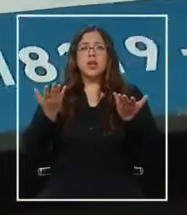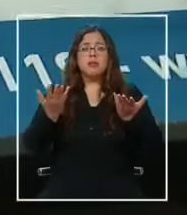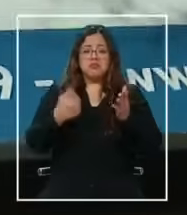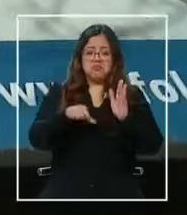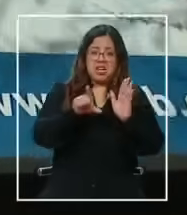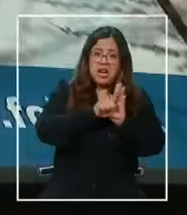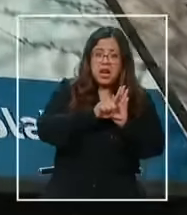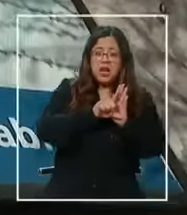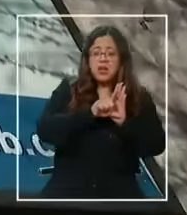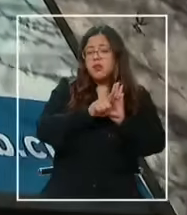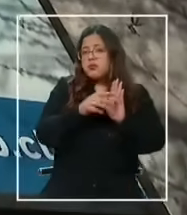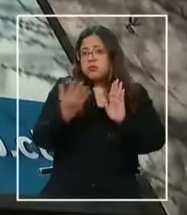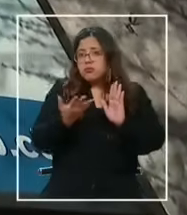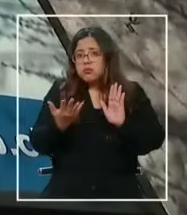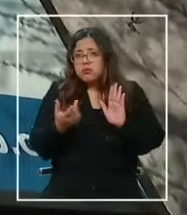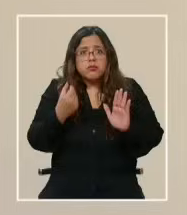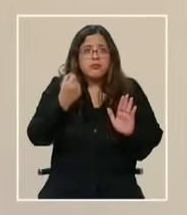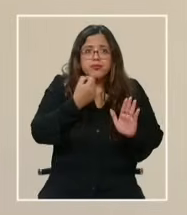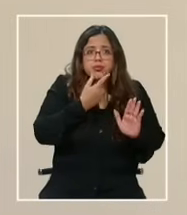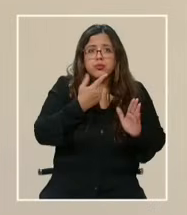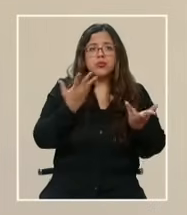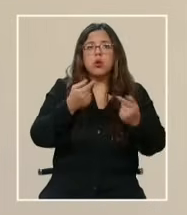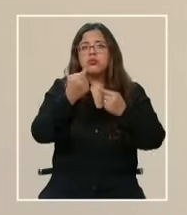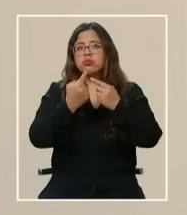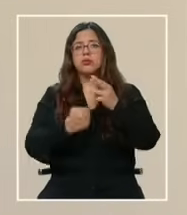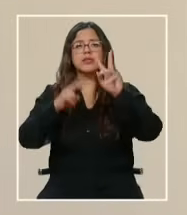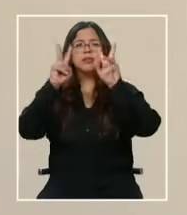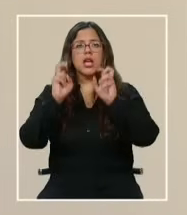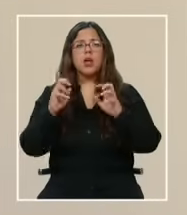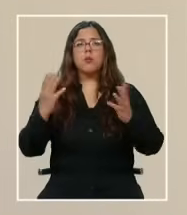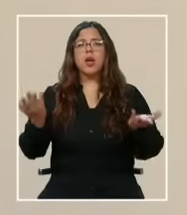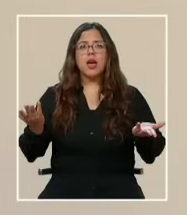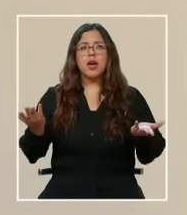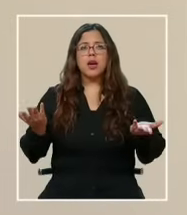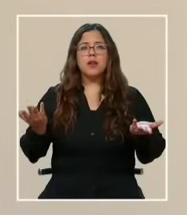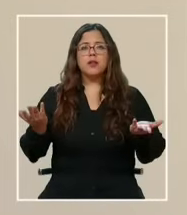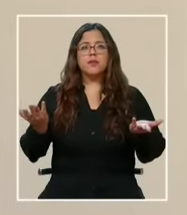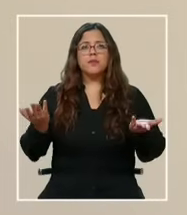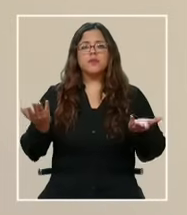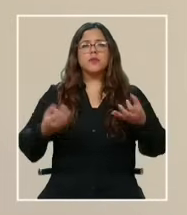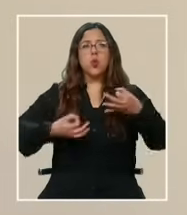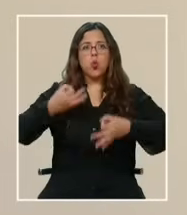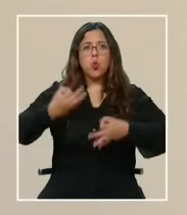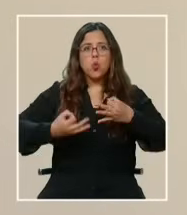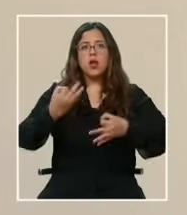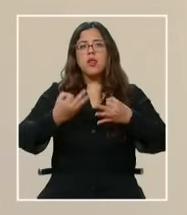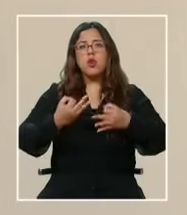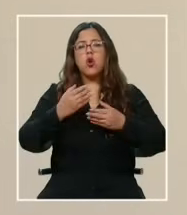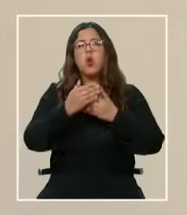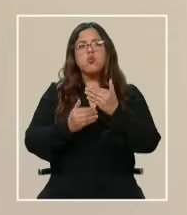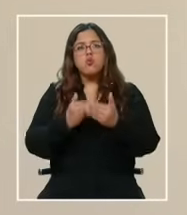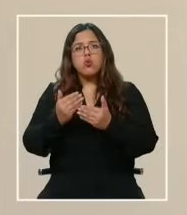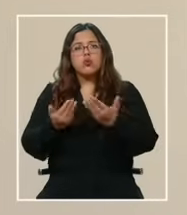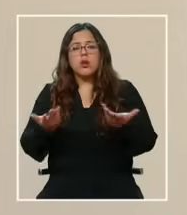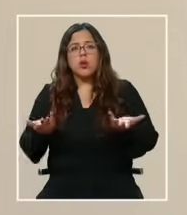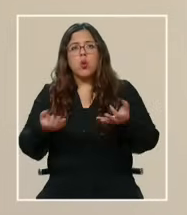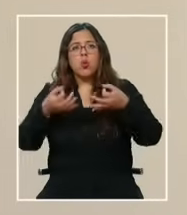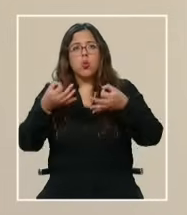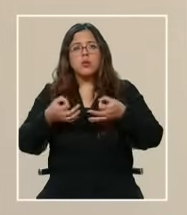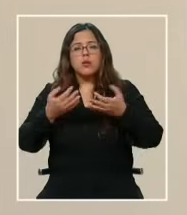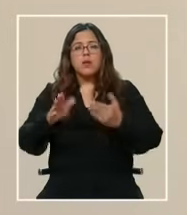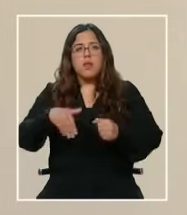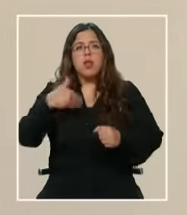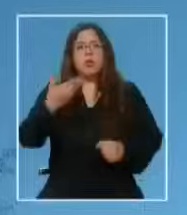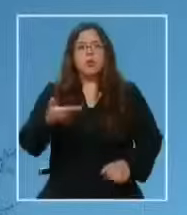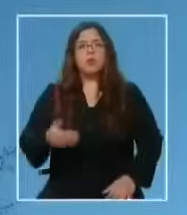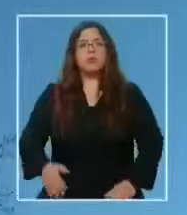como respecto de otras circunstancias de índole jurídico y procesal para lo para lo que venga